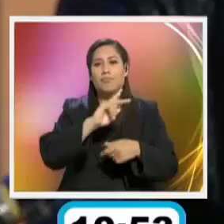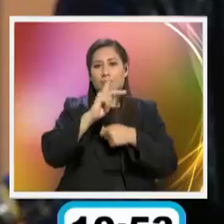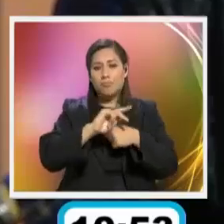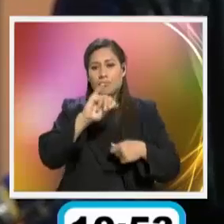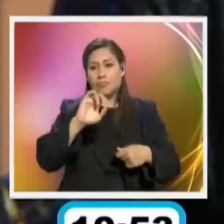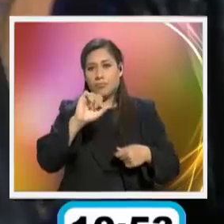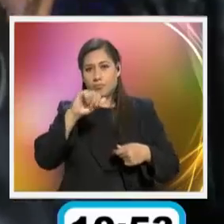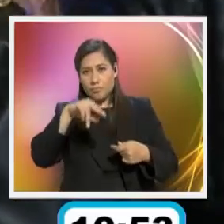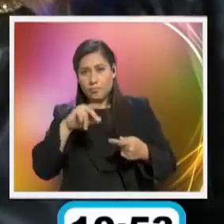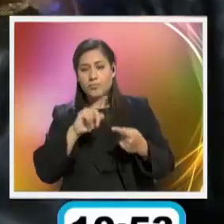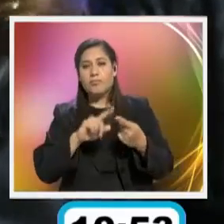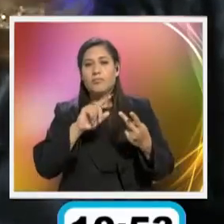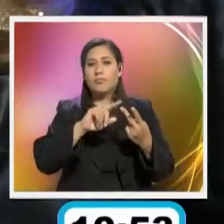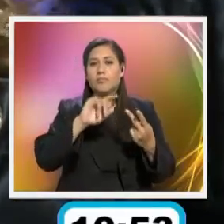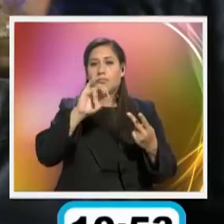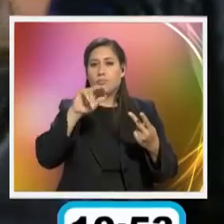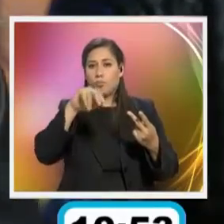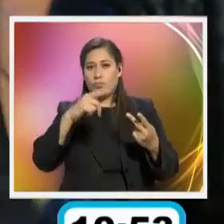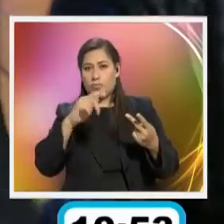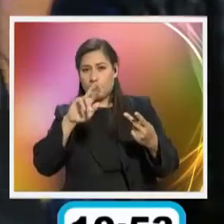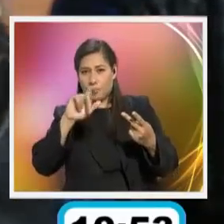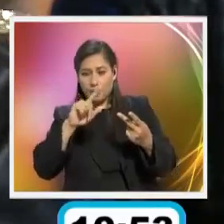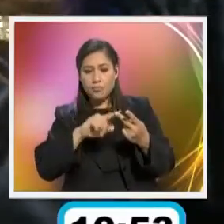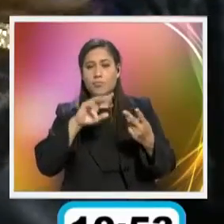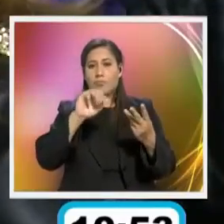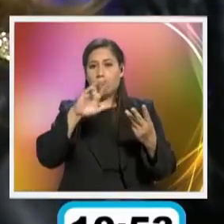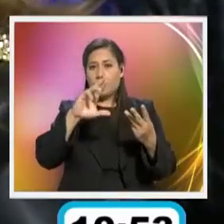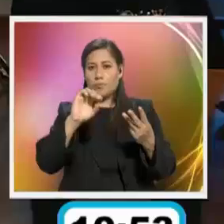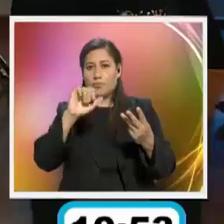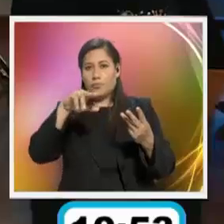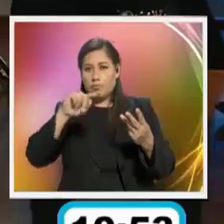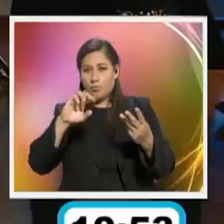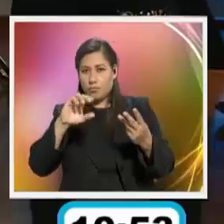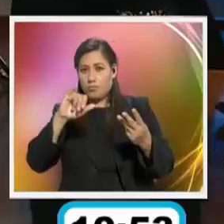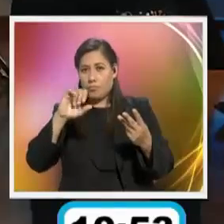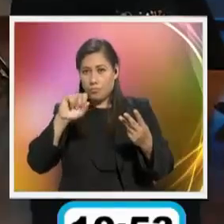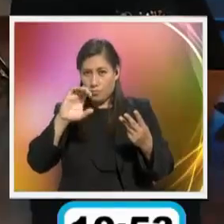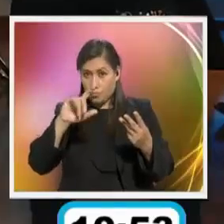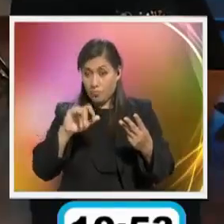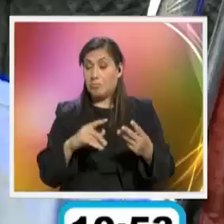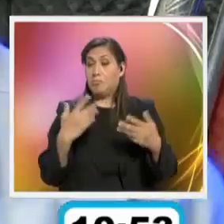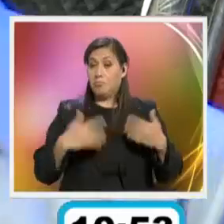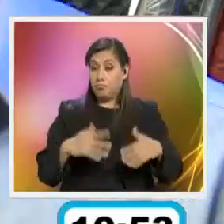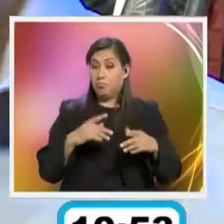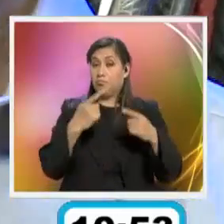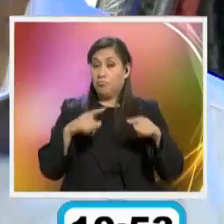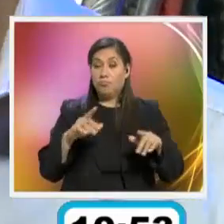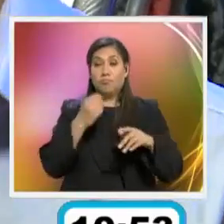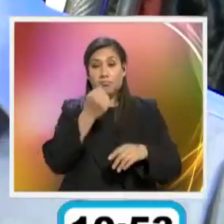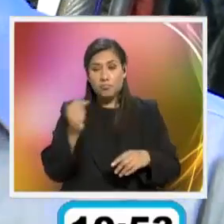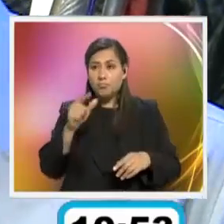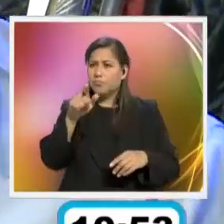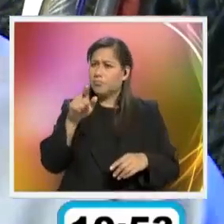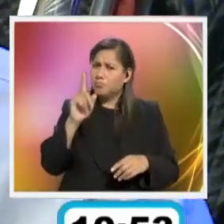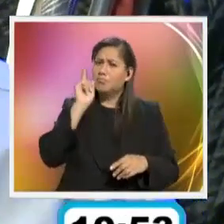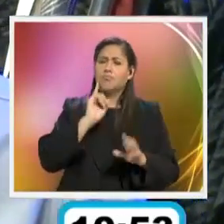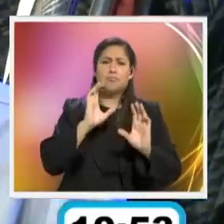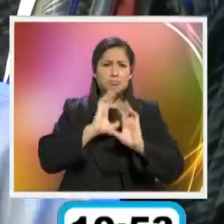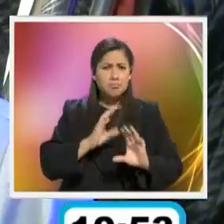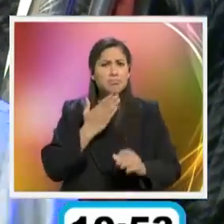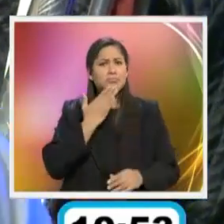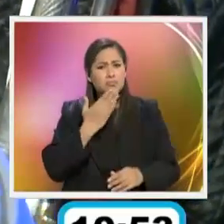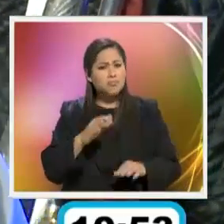Joan Sebastián, Sí. Juan Gabriel y Marco Antonio Solís. Así Grandes, que, grandes de la música. Oye, Ninel, ¿cómo le haces? Eres una gran